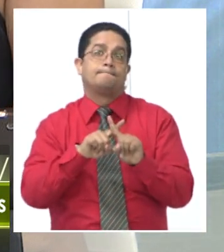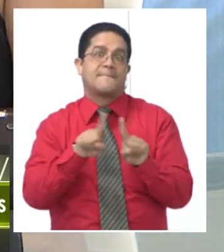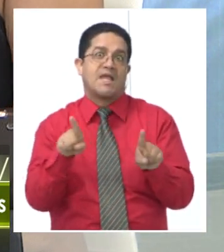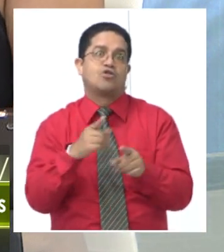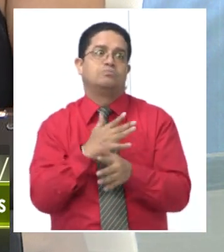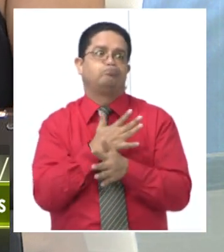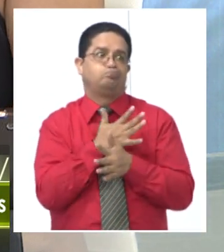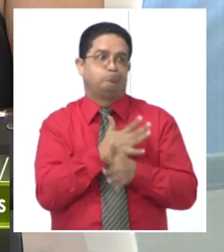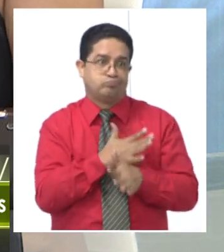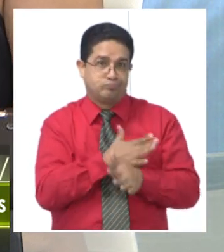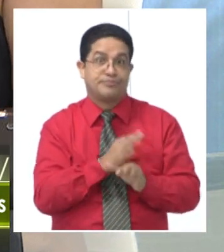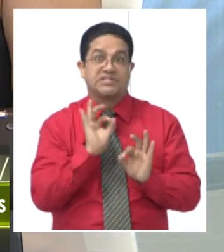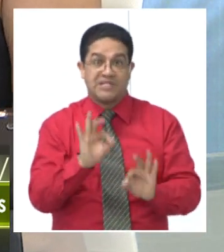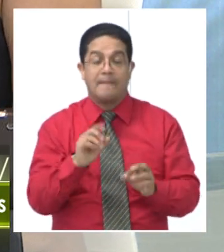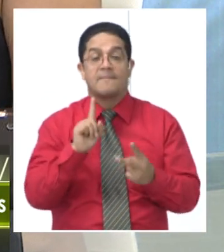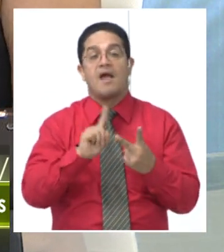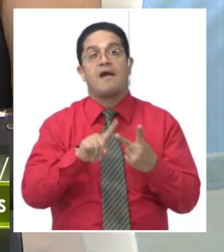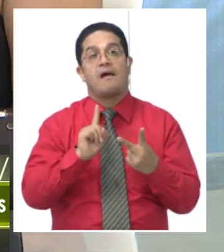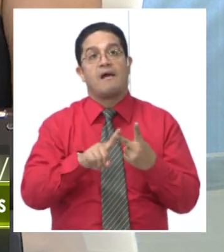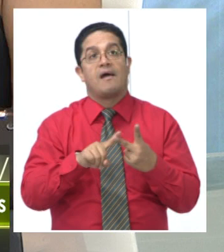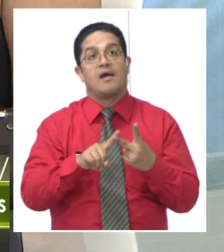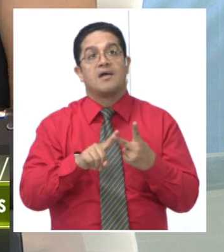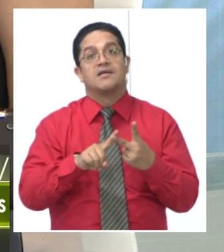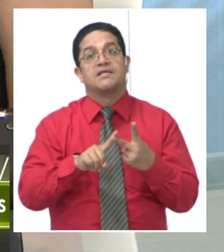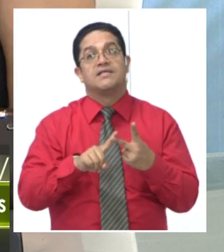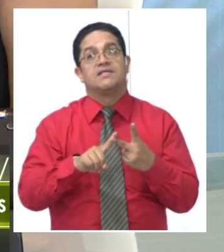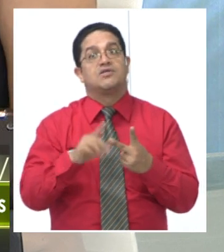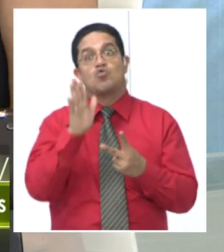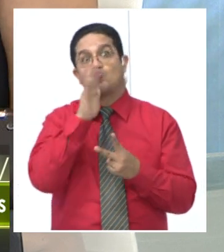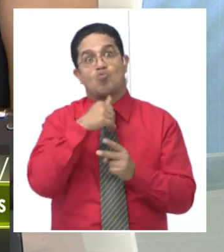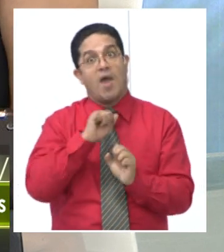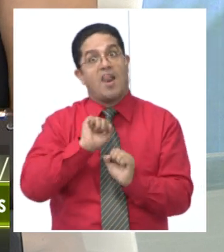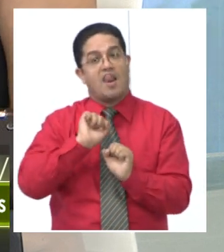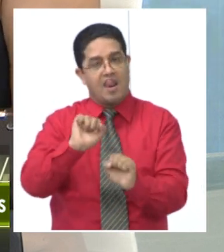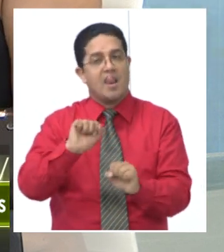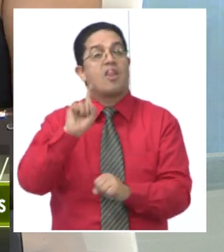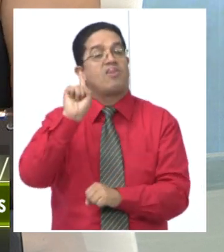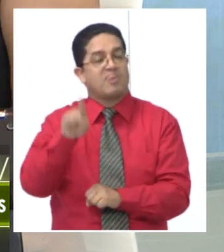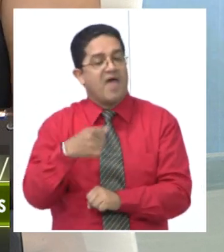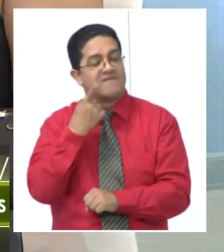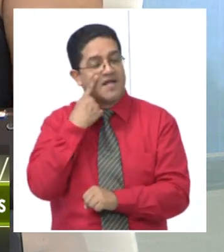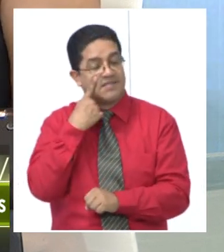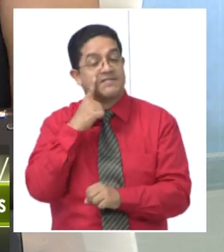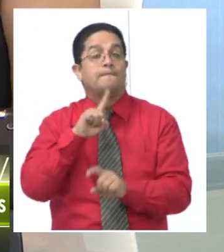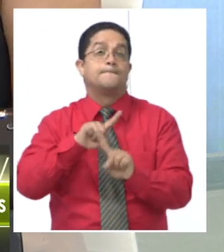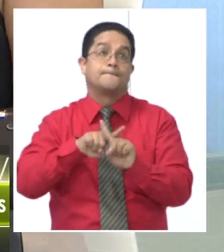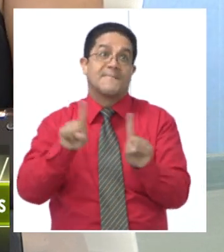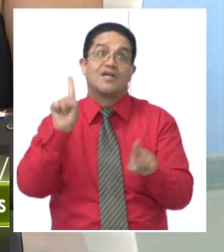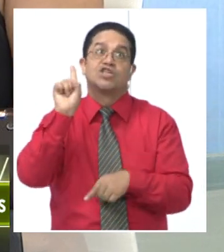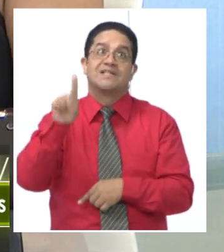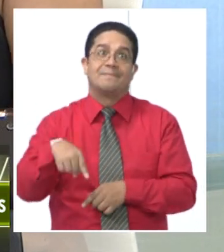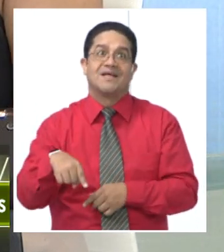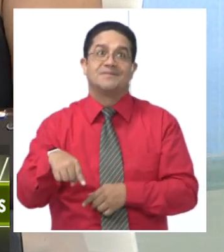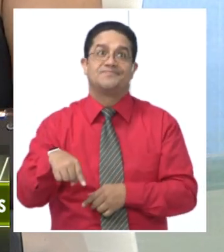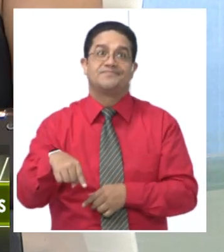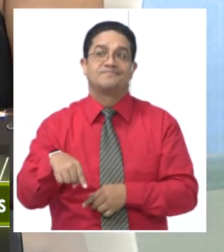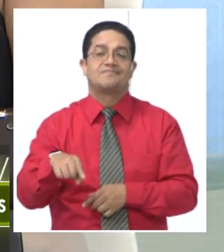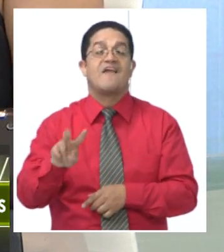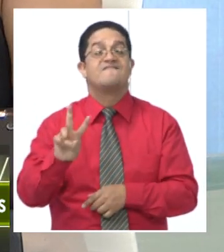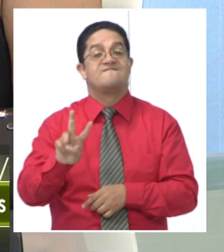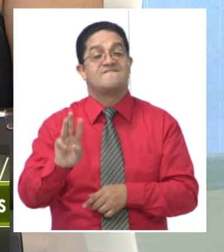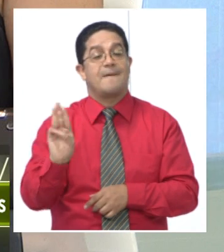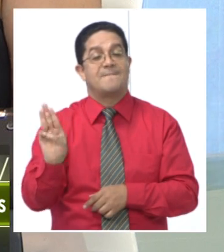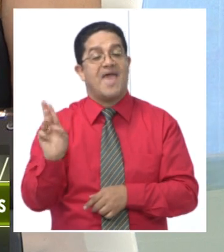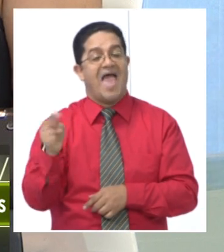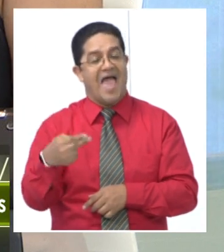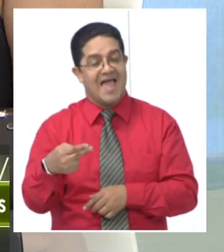activa y vida sexual sin mecanismo de barrera, hay que tomarlo en cuenta, pero también hay que tomar en cuenta en el BPH, que el BPH también